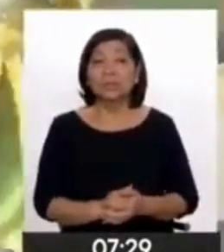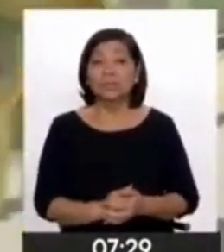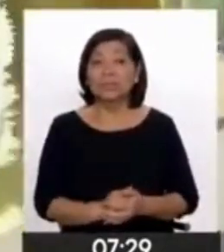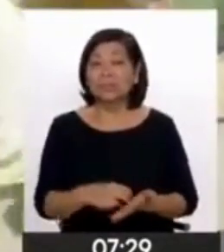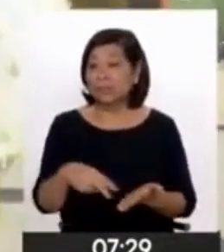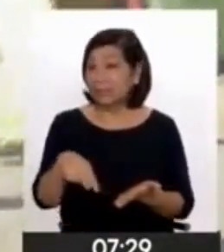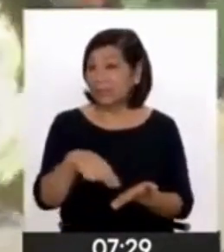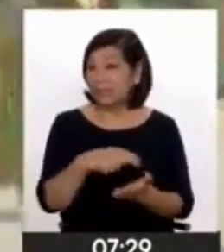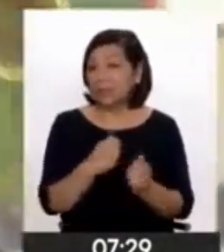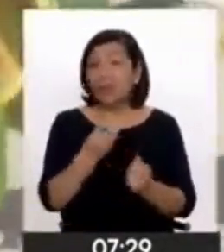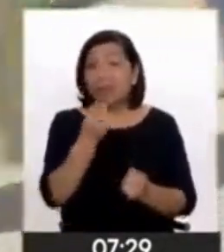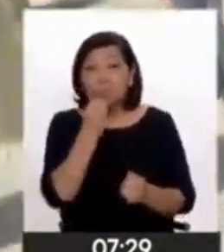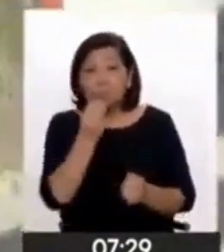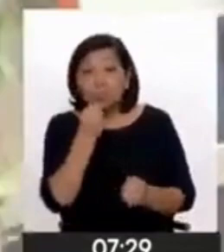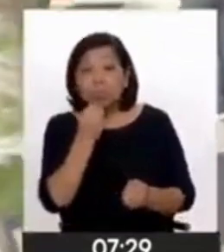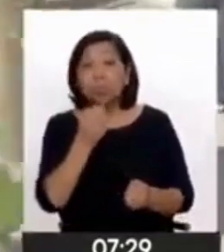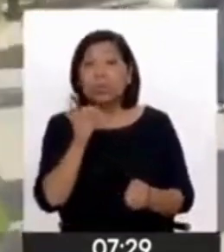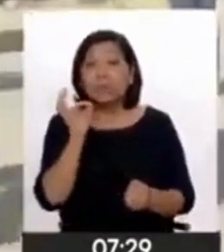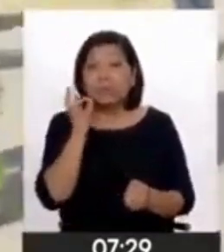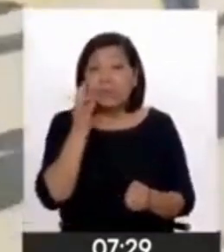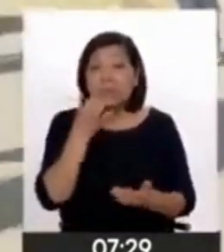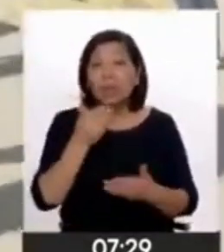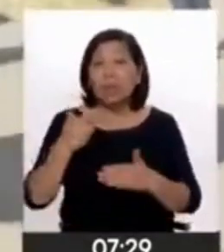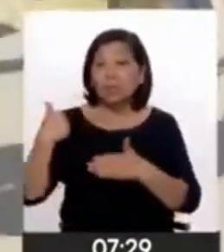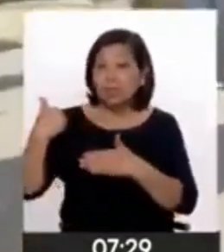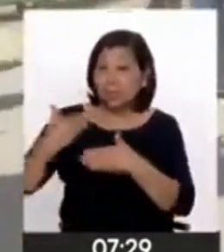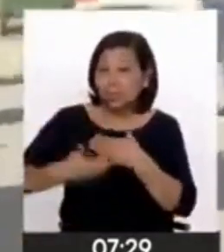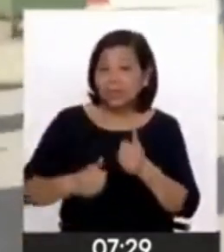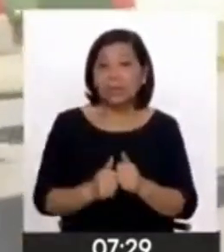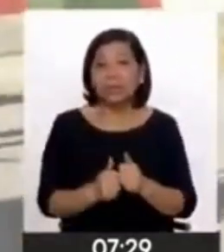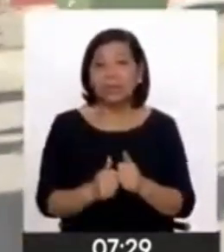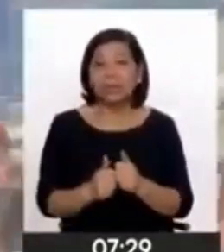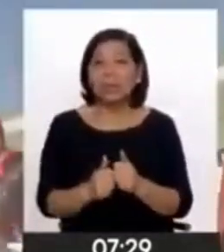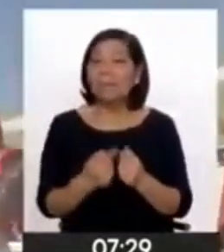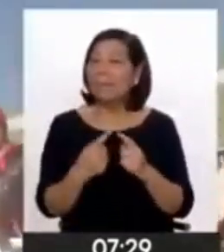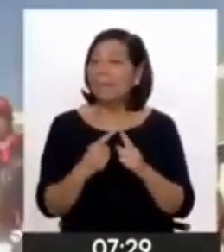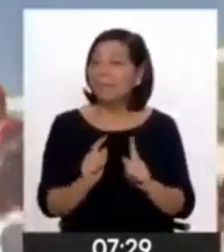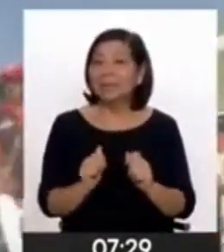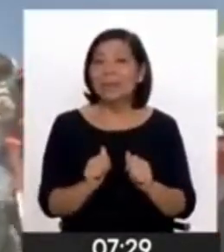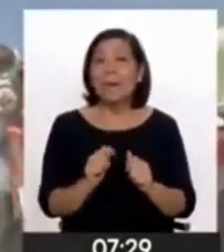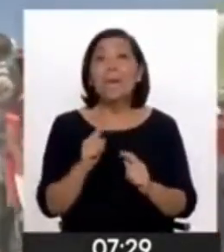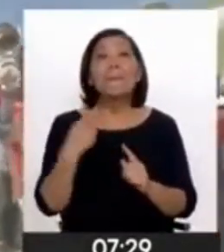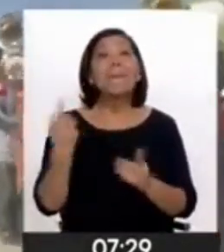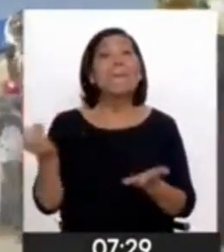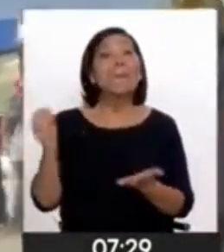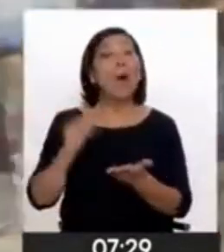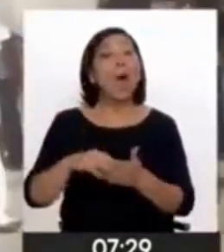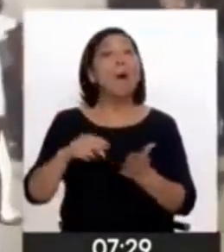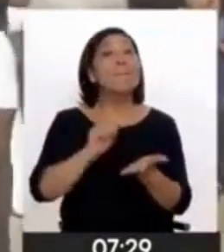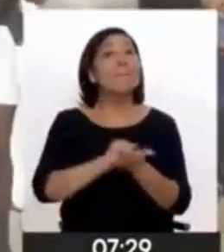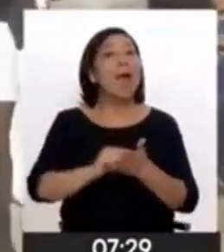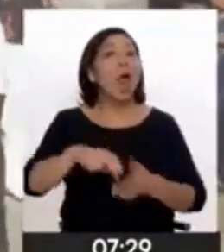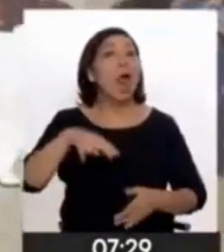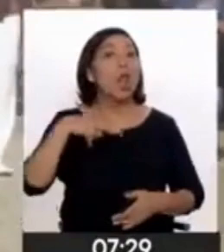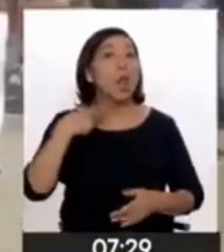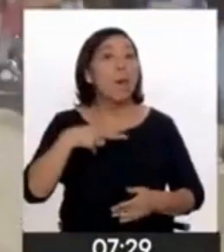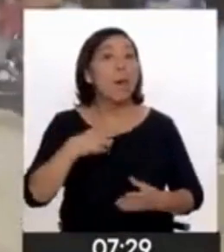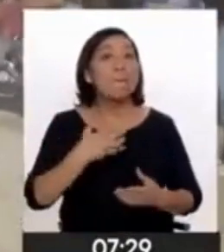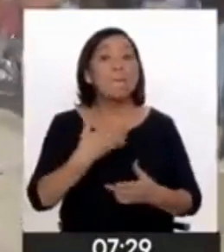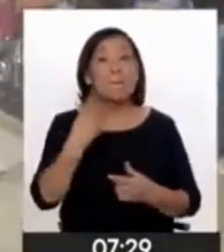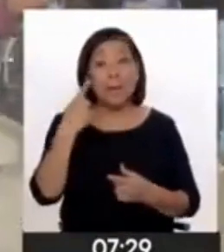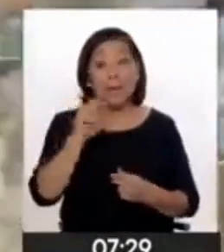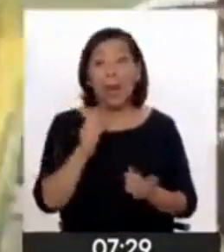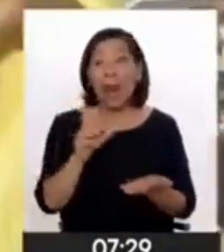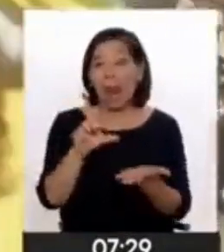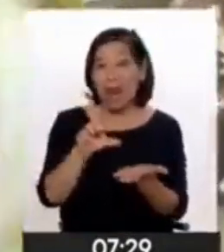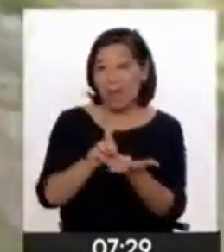de fiesta, comida, sabor y tradición descansan para regresar en noviembre con Perú Mucho